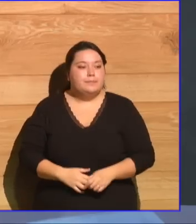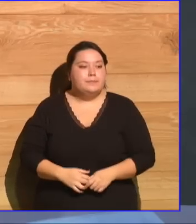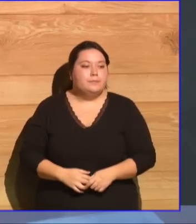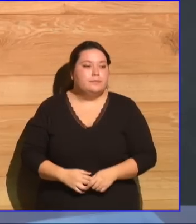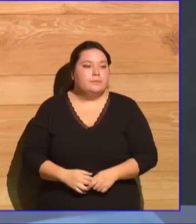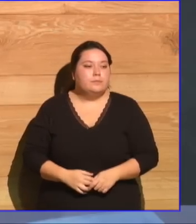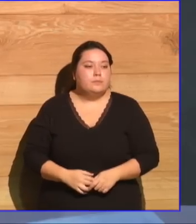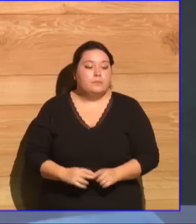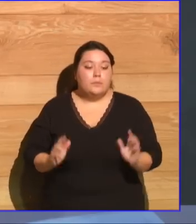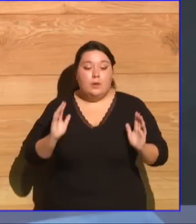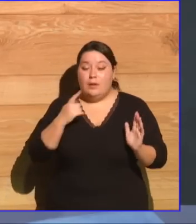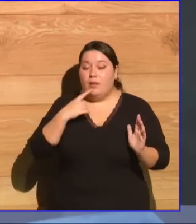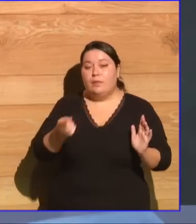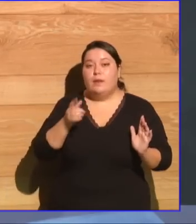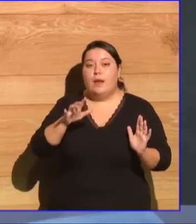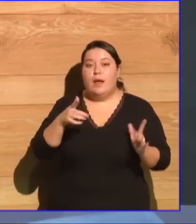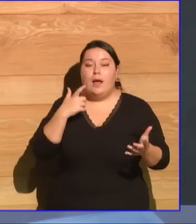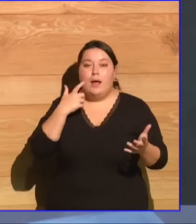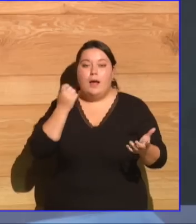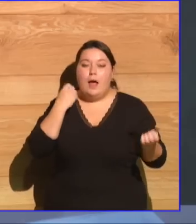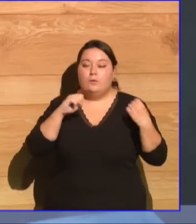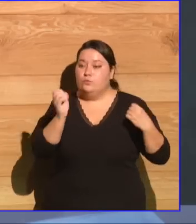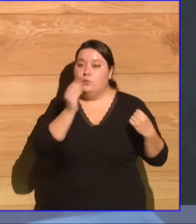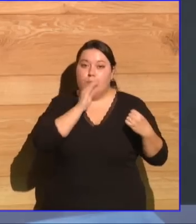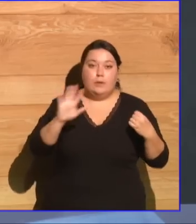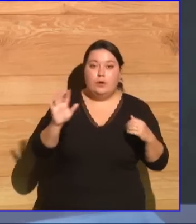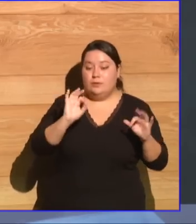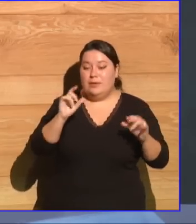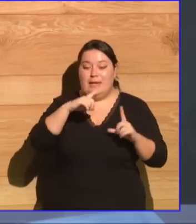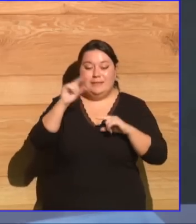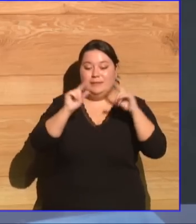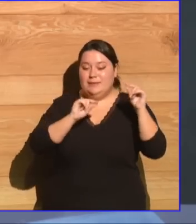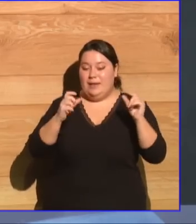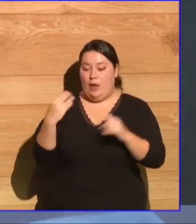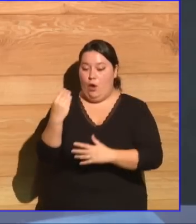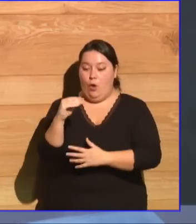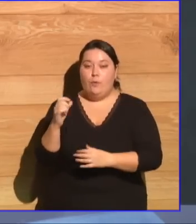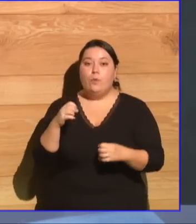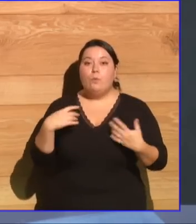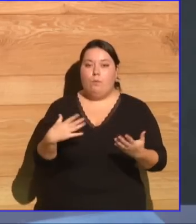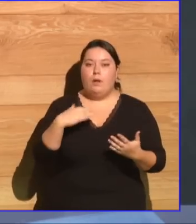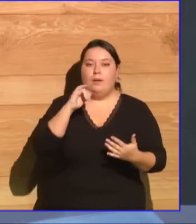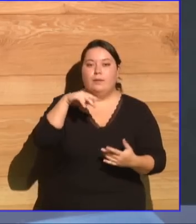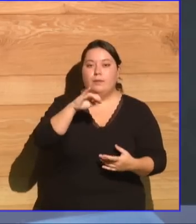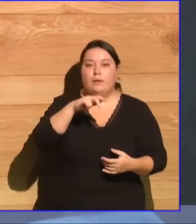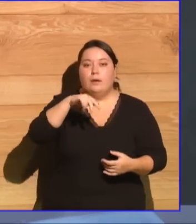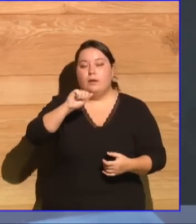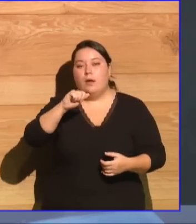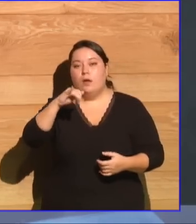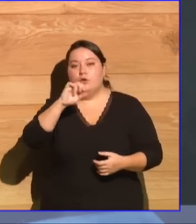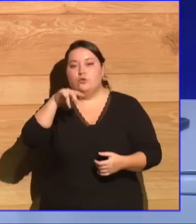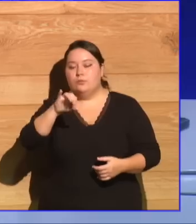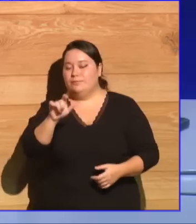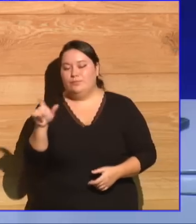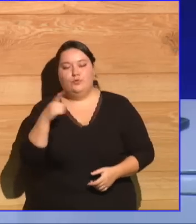Y cuando de repente le van a decir que el actor más brillante del momento y la estrella joven emergente va a ser también el joven Indiana Jones, pues a priori tampoco le hace más gracia